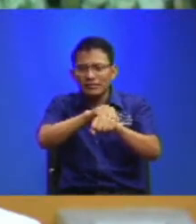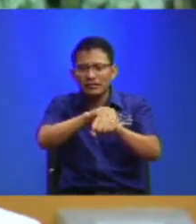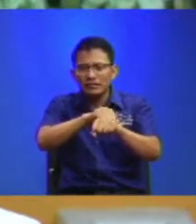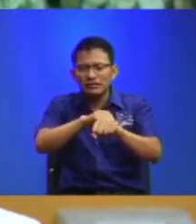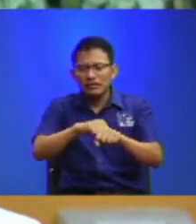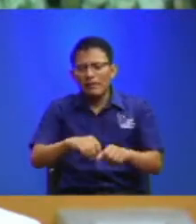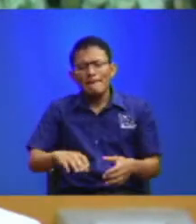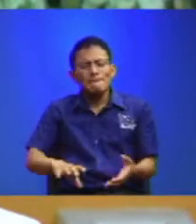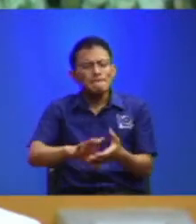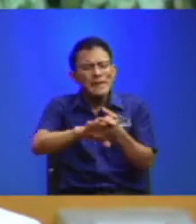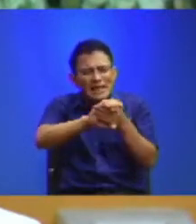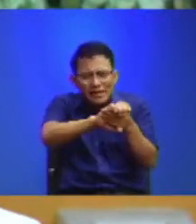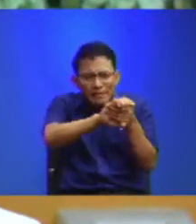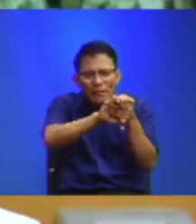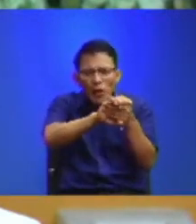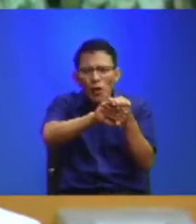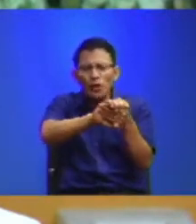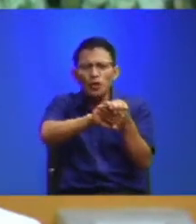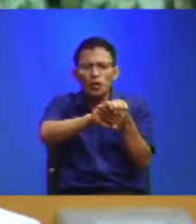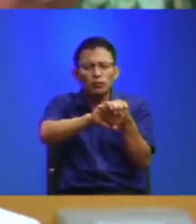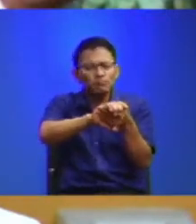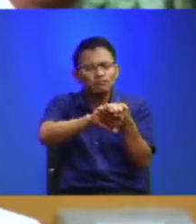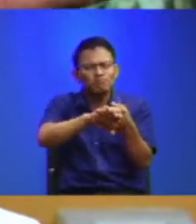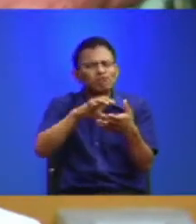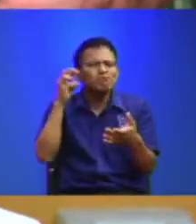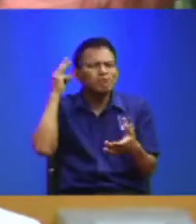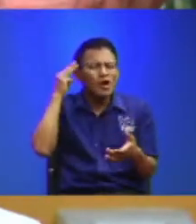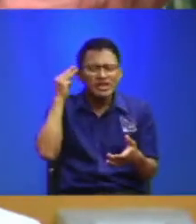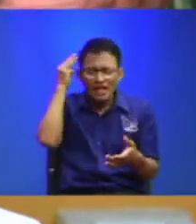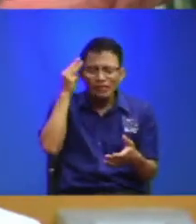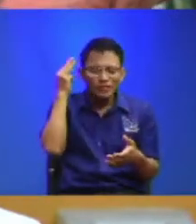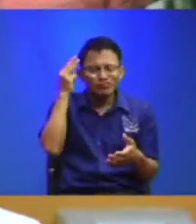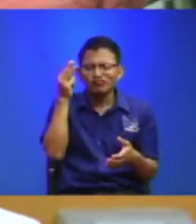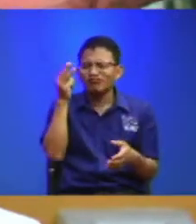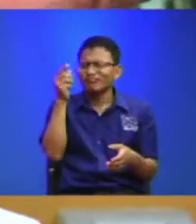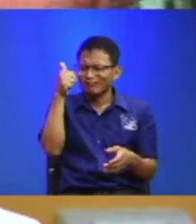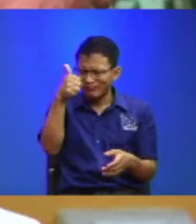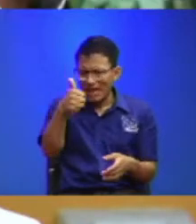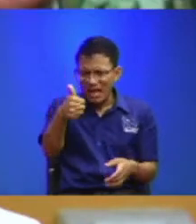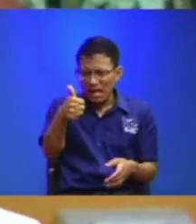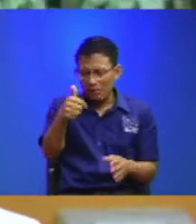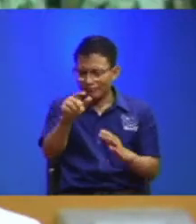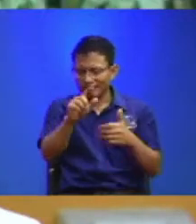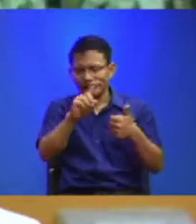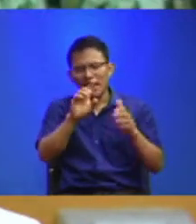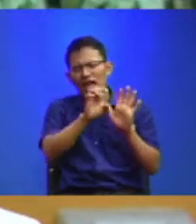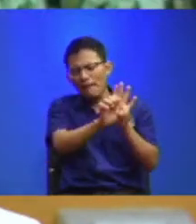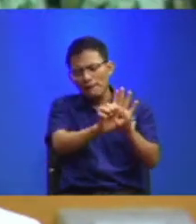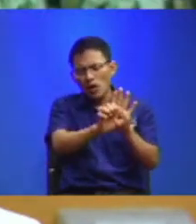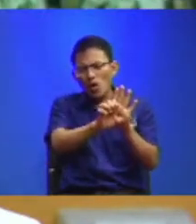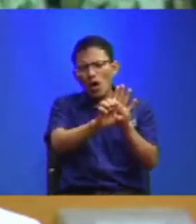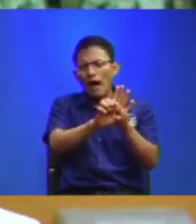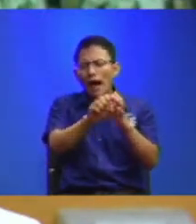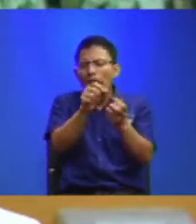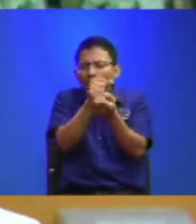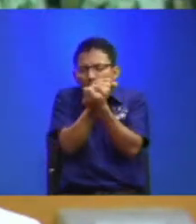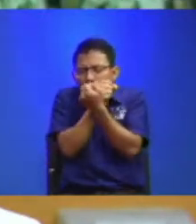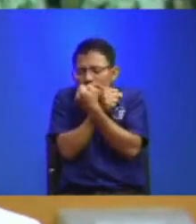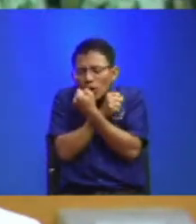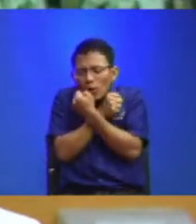correctas. ¿Cuáles son esas, hermano Sergio? Bueno, por amor, ¿verdad? Por amor, y que no